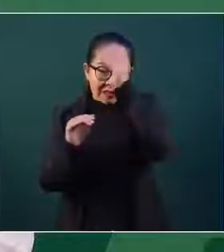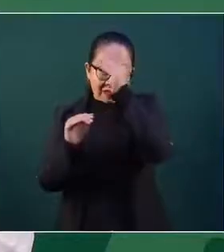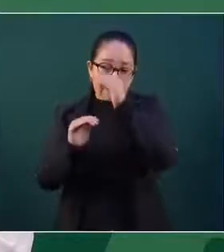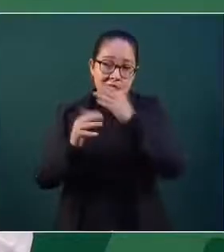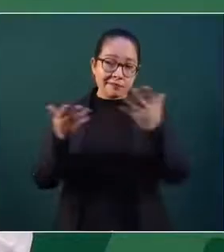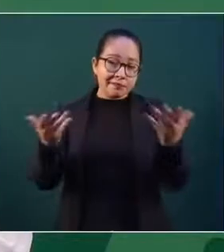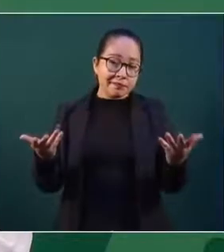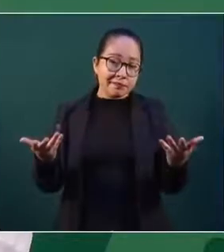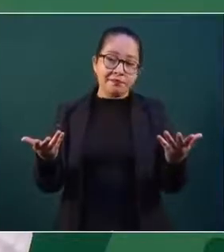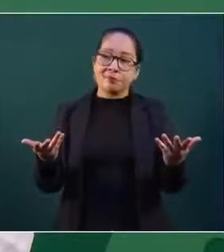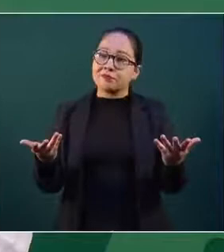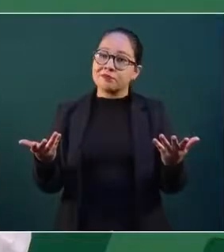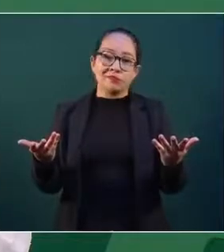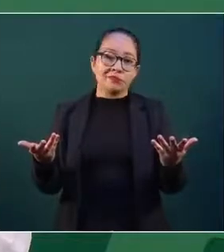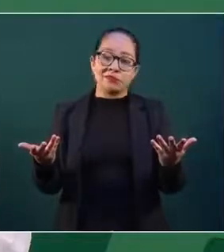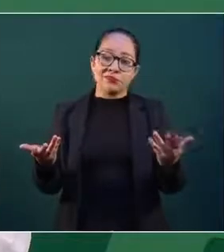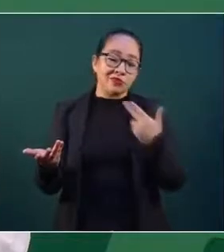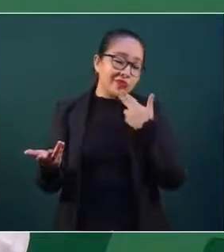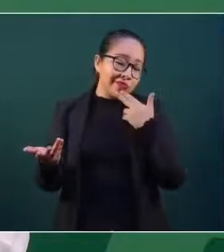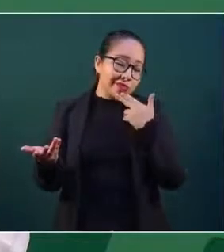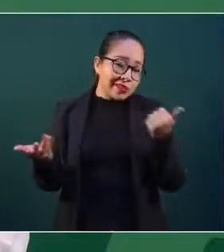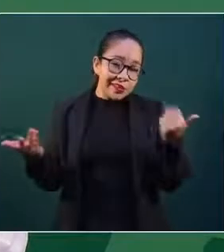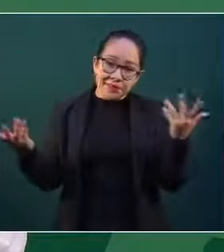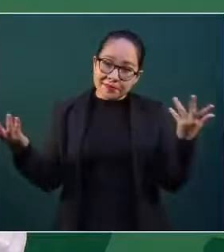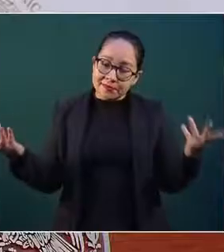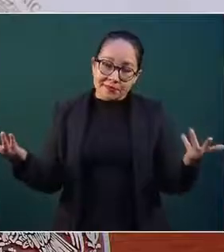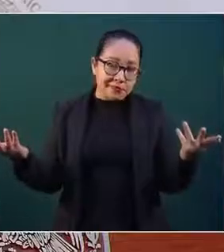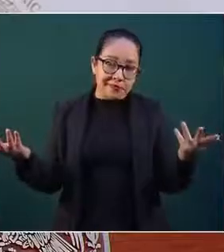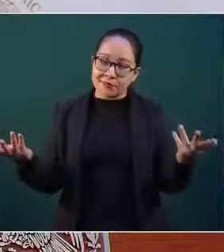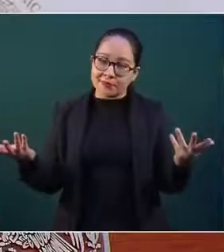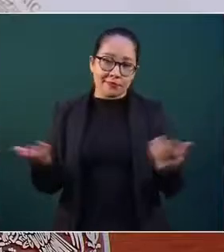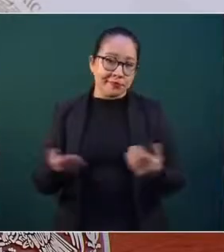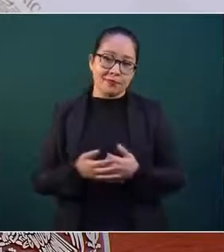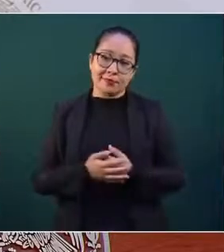no funciona,